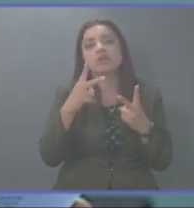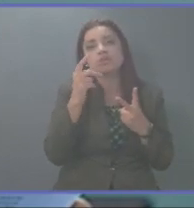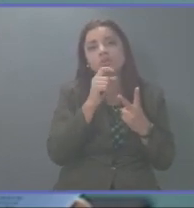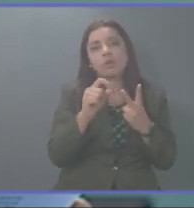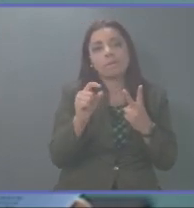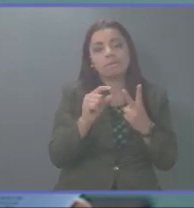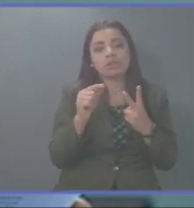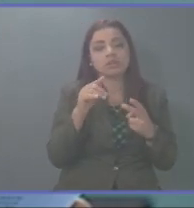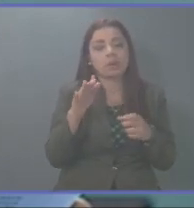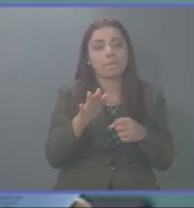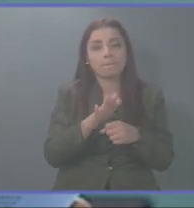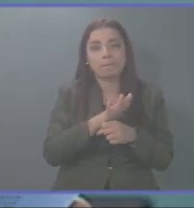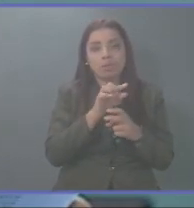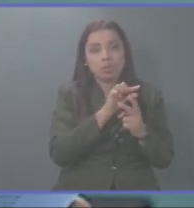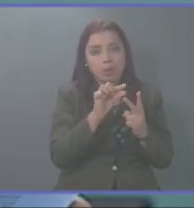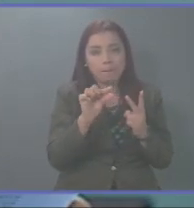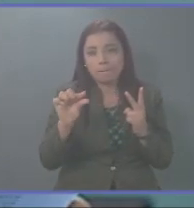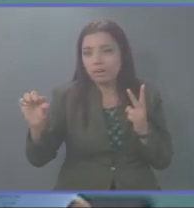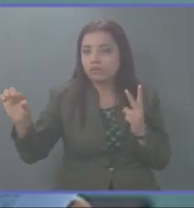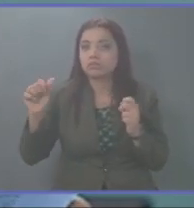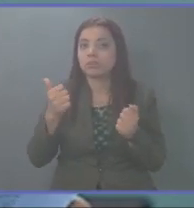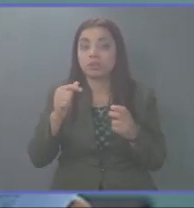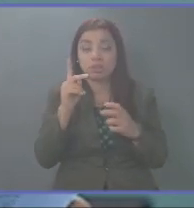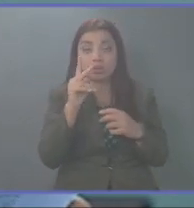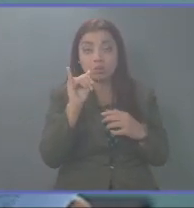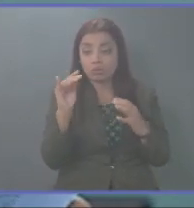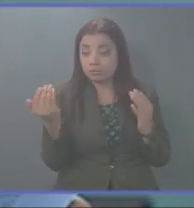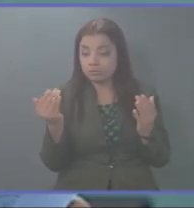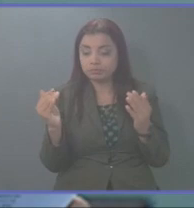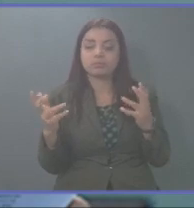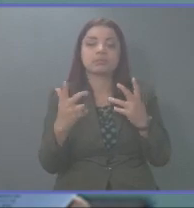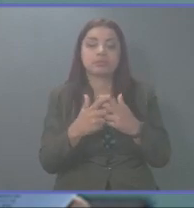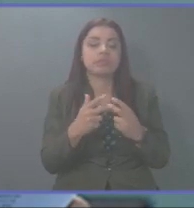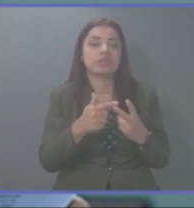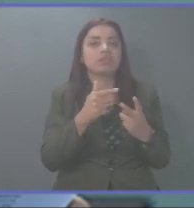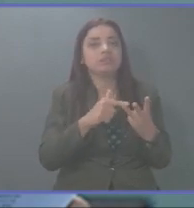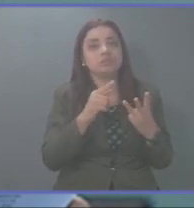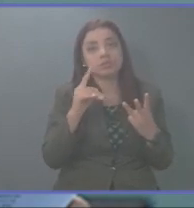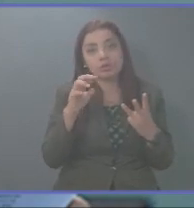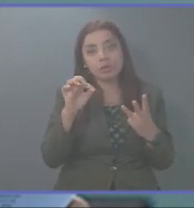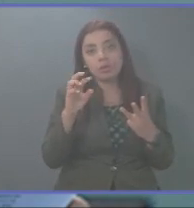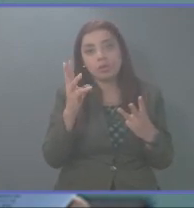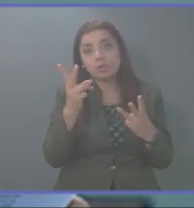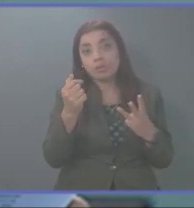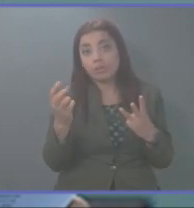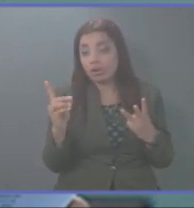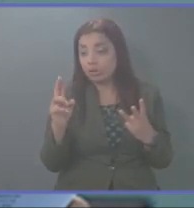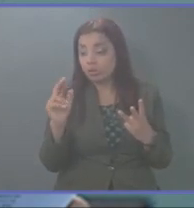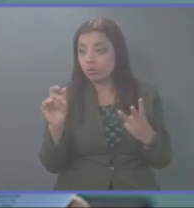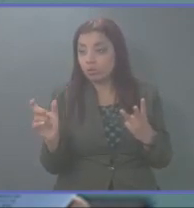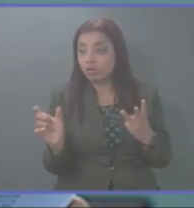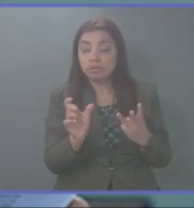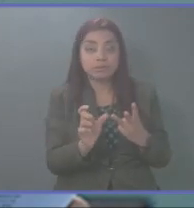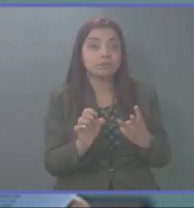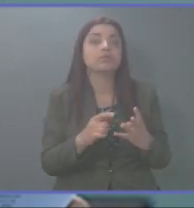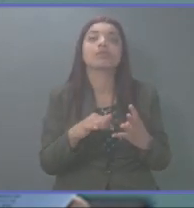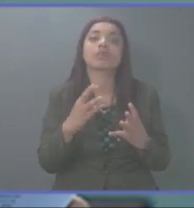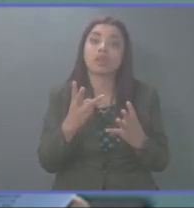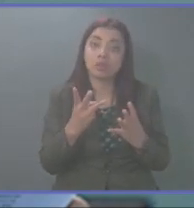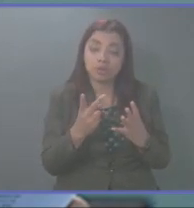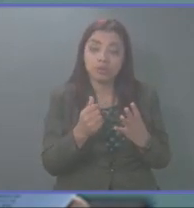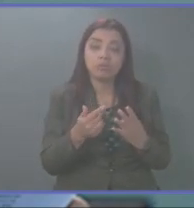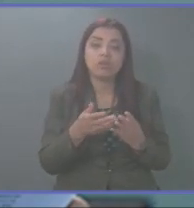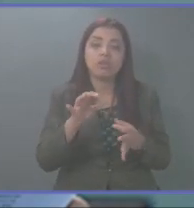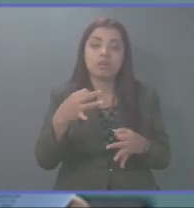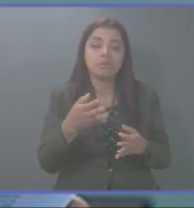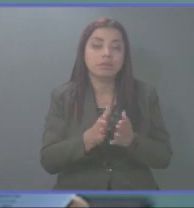completo según el documento único de identidad. 3. Número de documento único de identidad o número de la solicitud del DUI en el